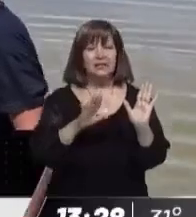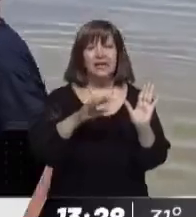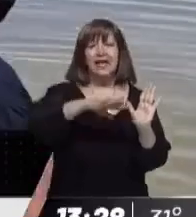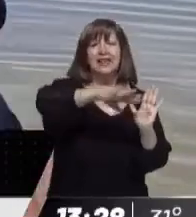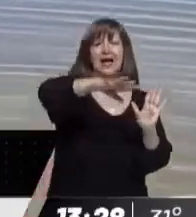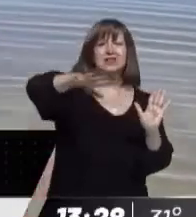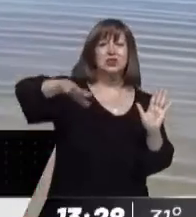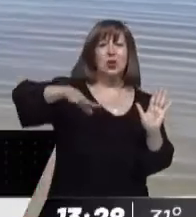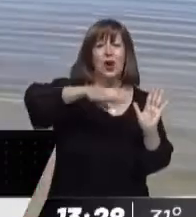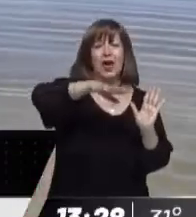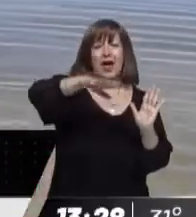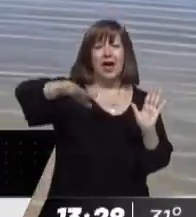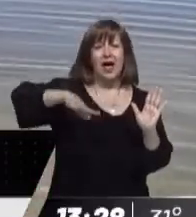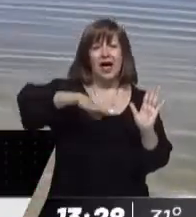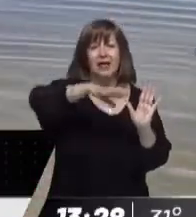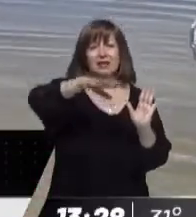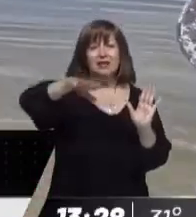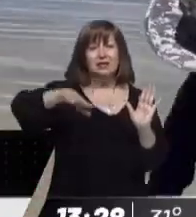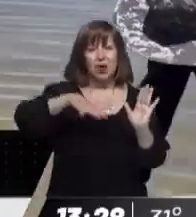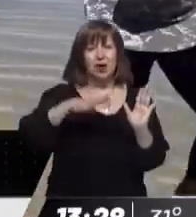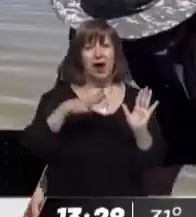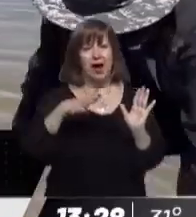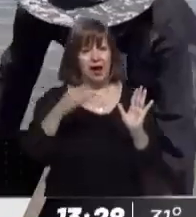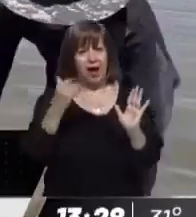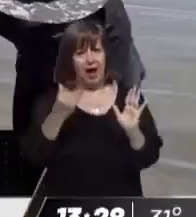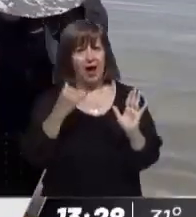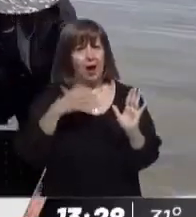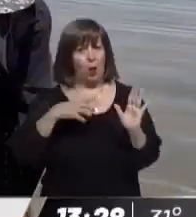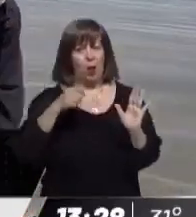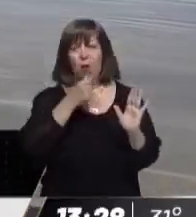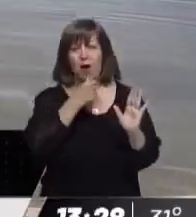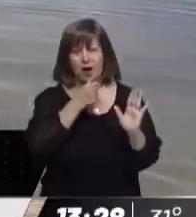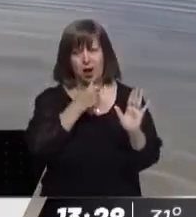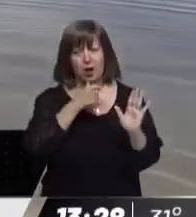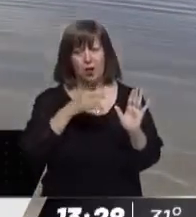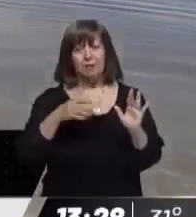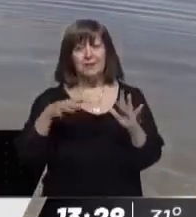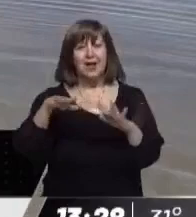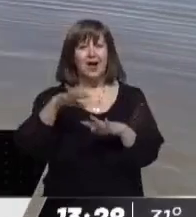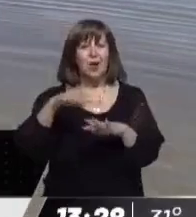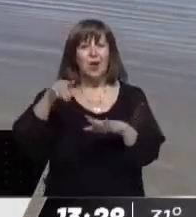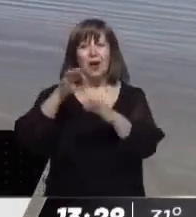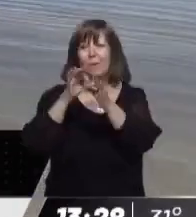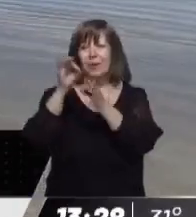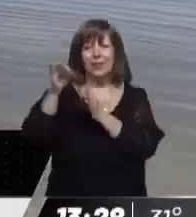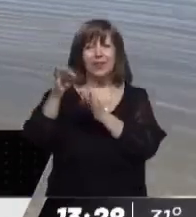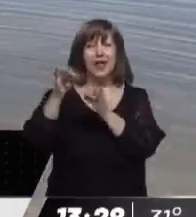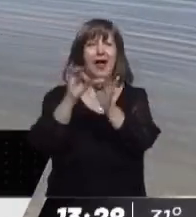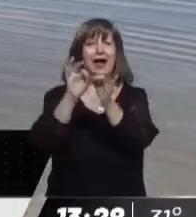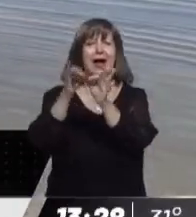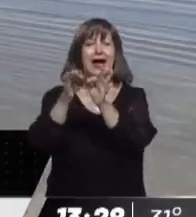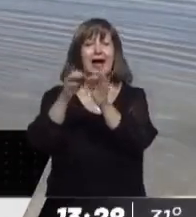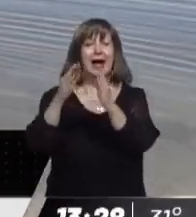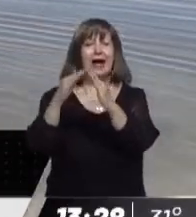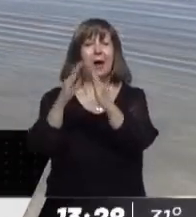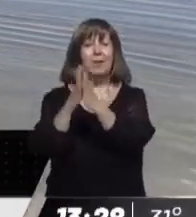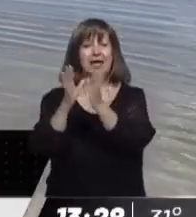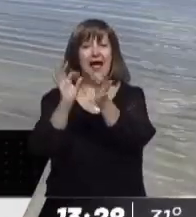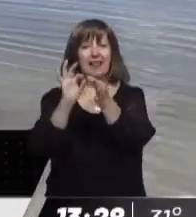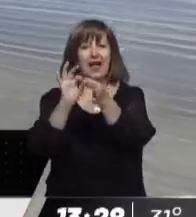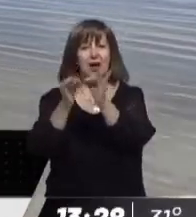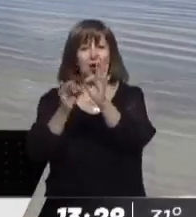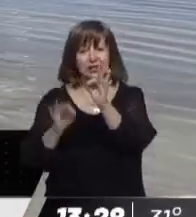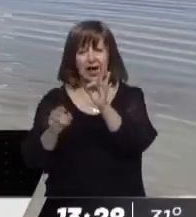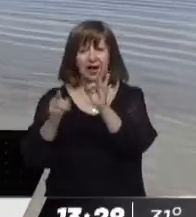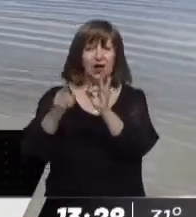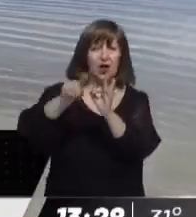la zona donde todavía queda más agua en las históricas lagunas de Guanacache, de Capilla del Rosario. Fíjense cómo queda bastante agua. Más atrás